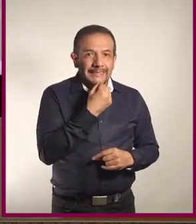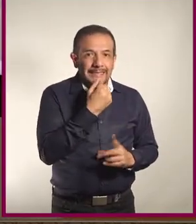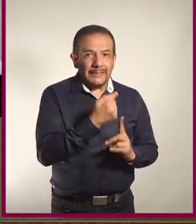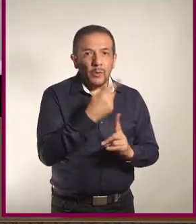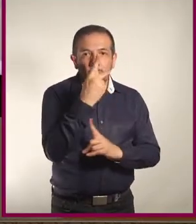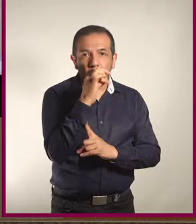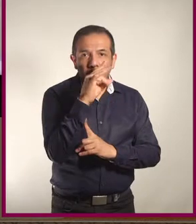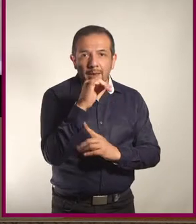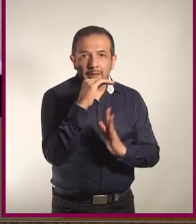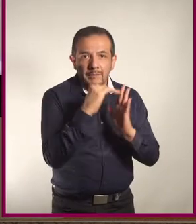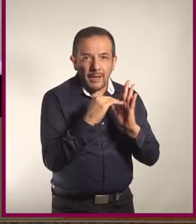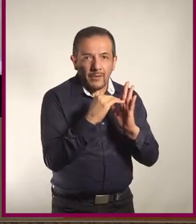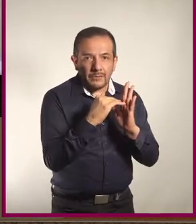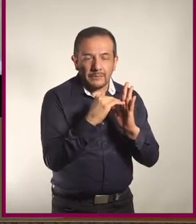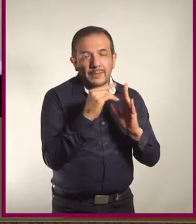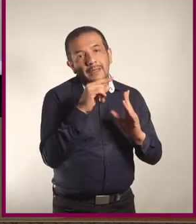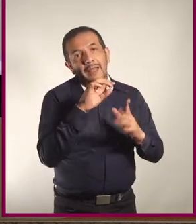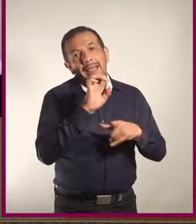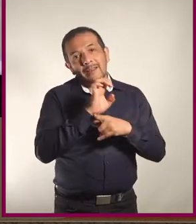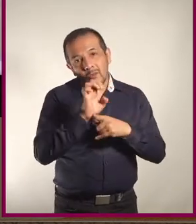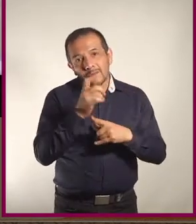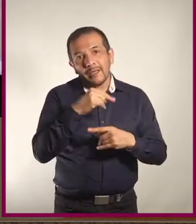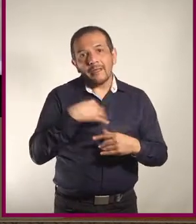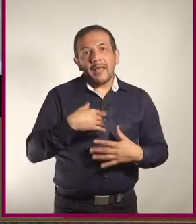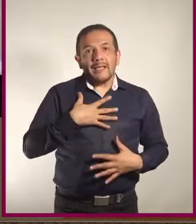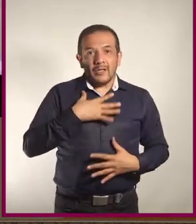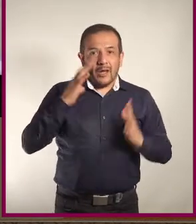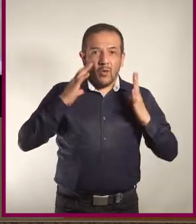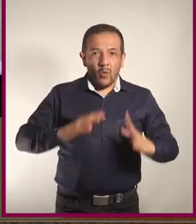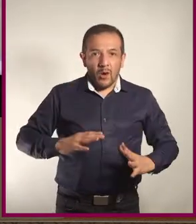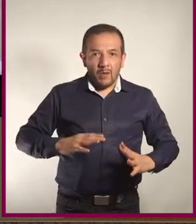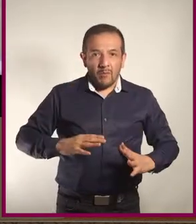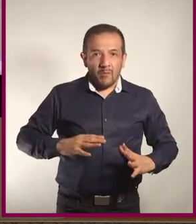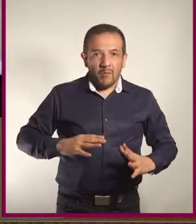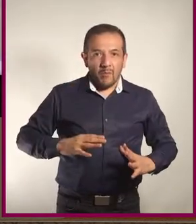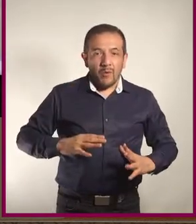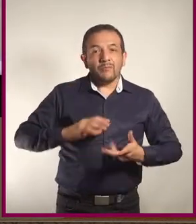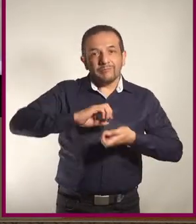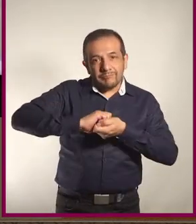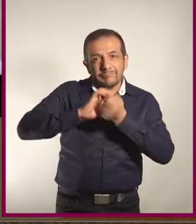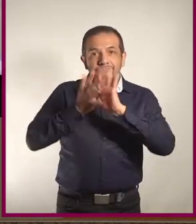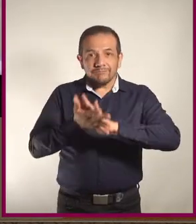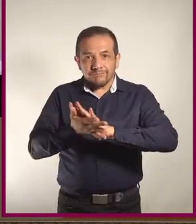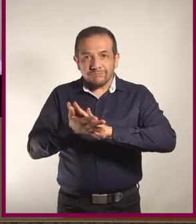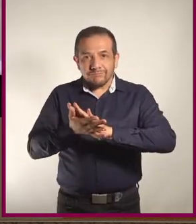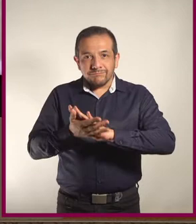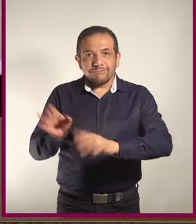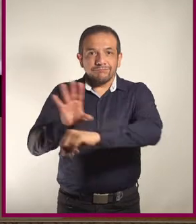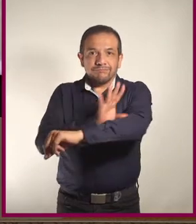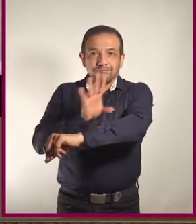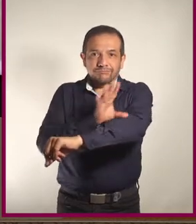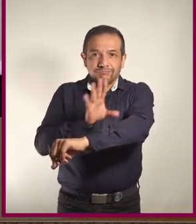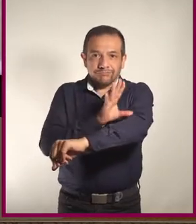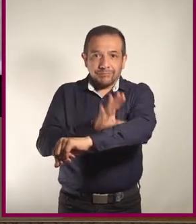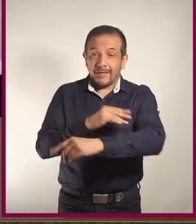el consumo de proteínas y entonces las proteínas se metabolizan para usarse como energía, lo que normalmente no se